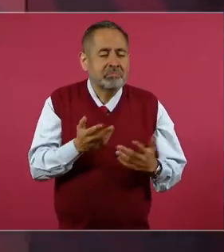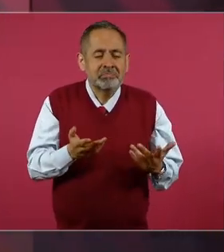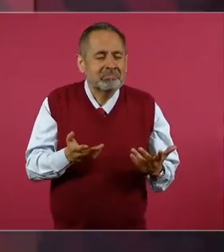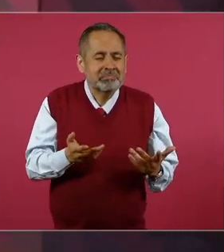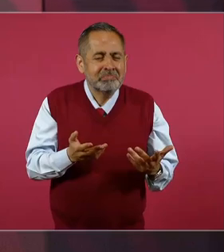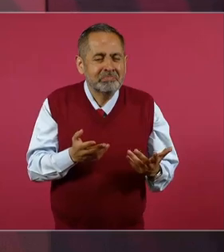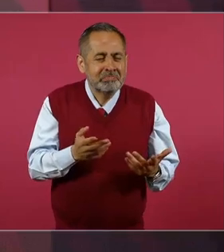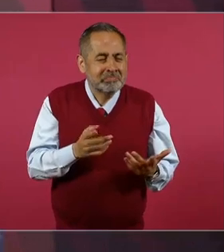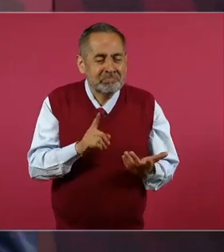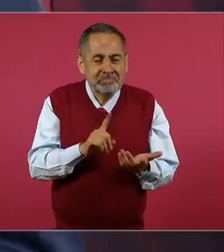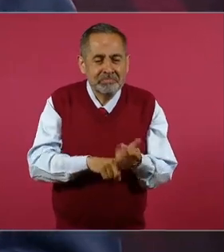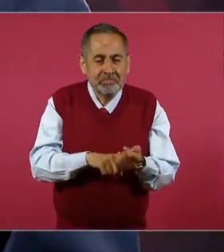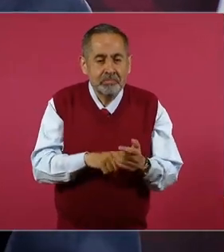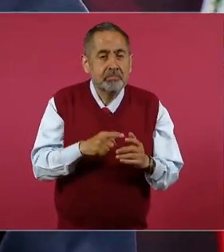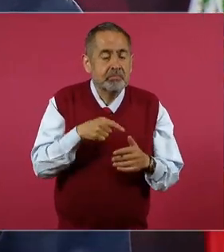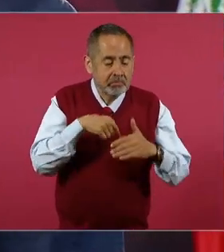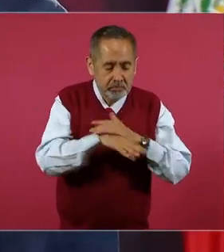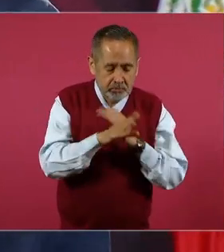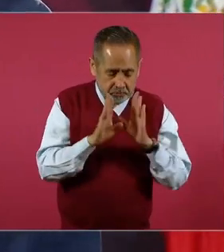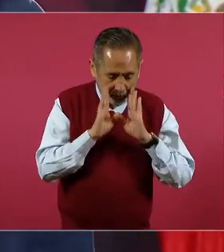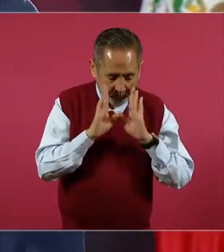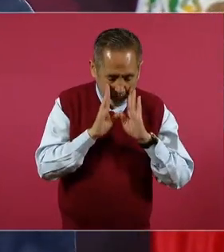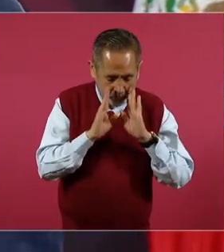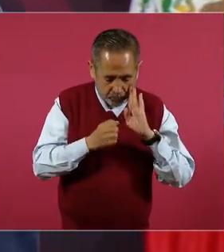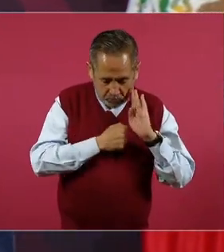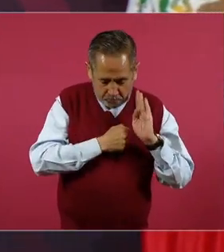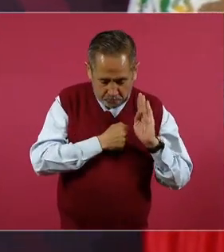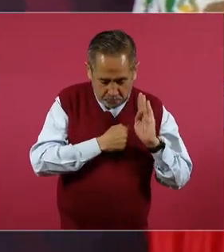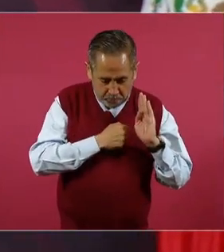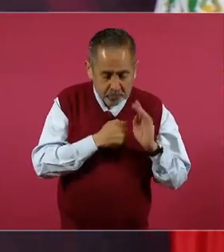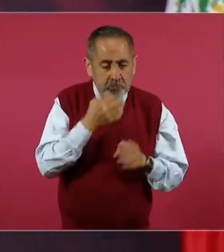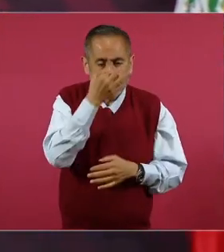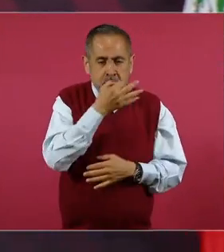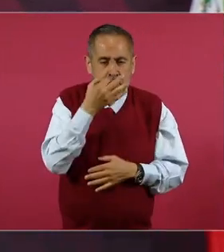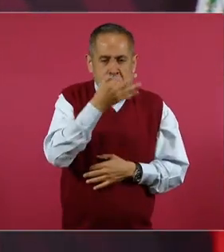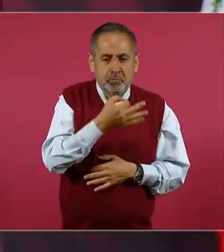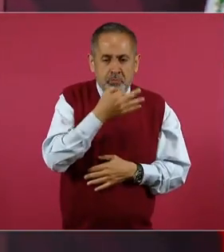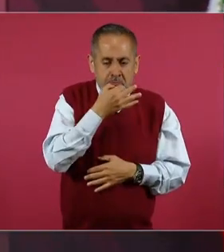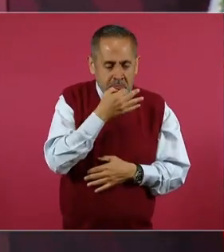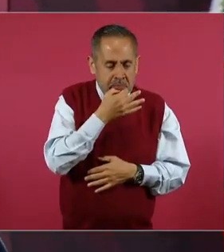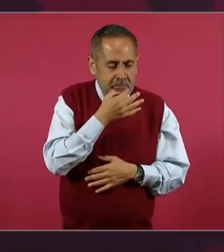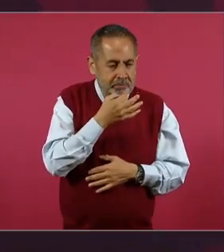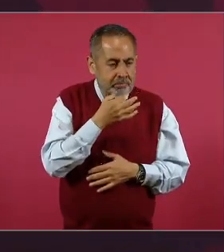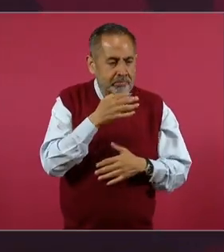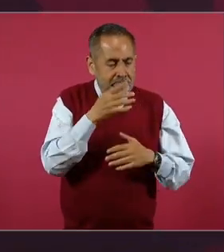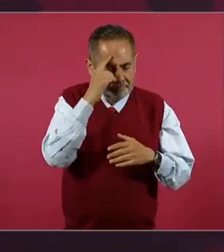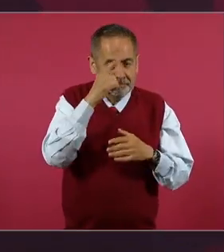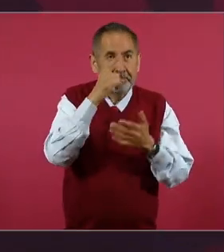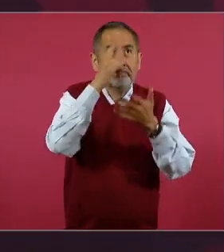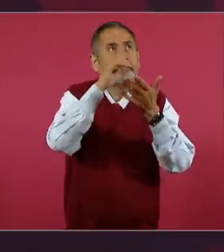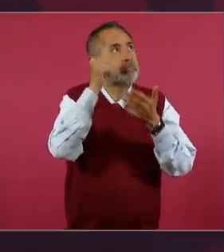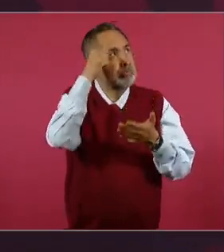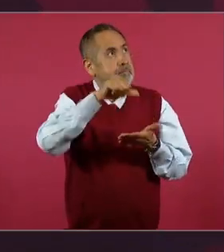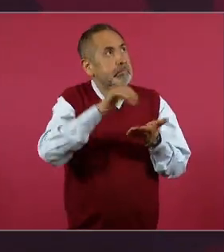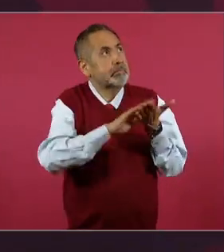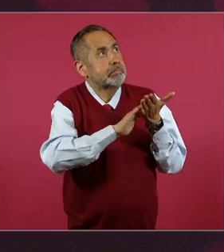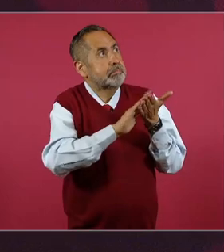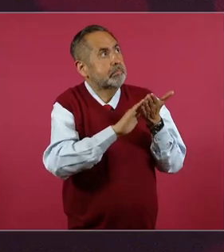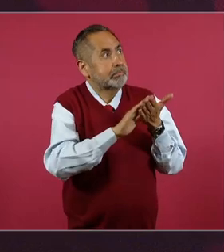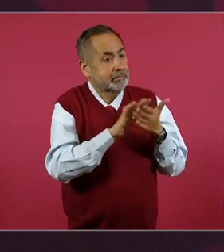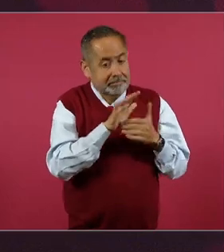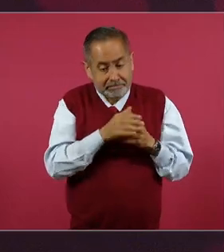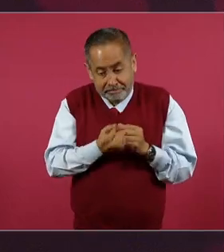y confiesan y comulgan para dejar el marcador en cero y